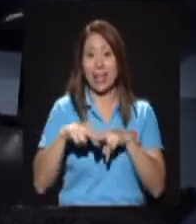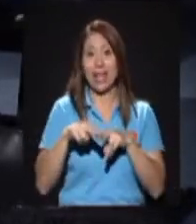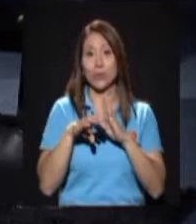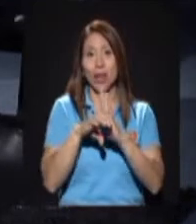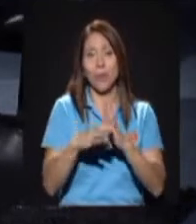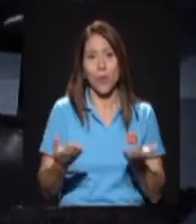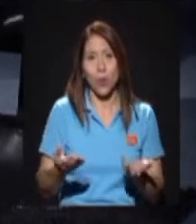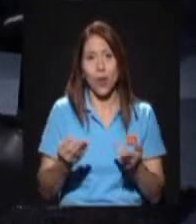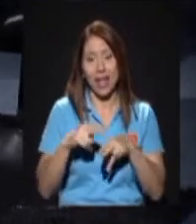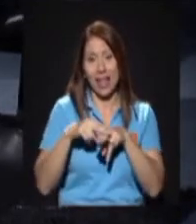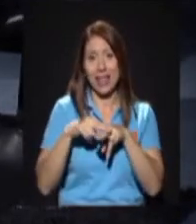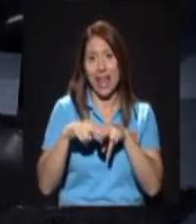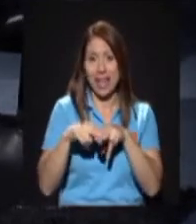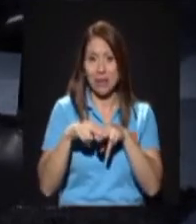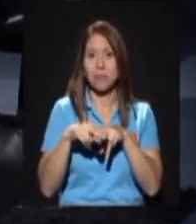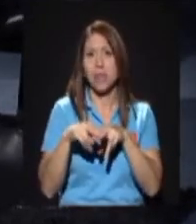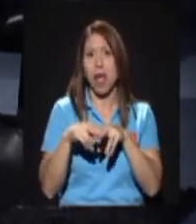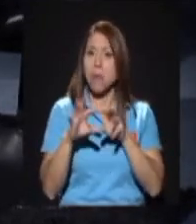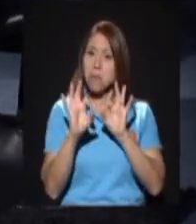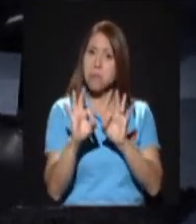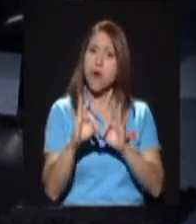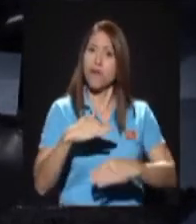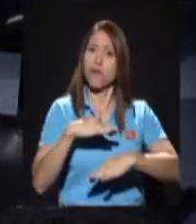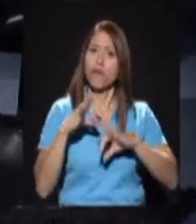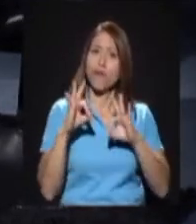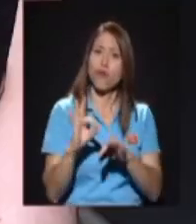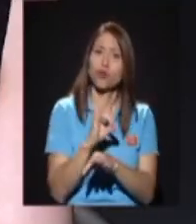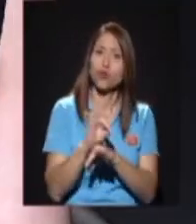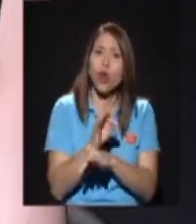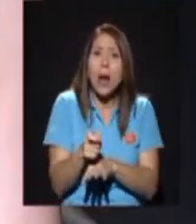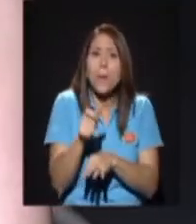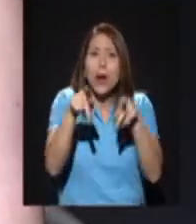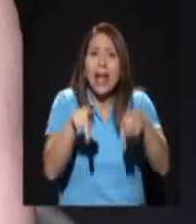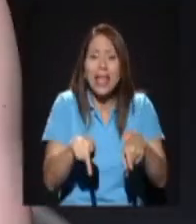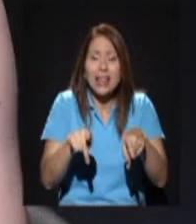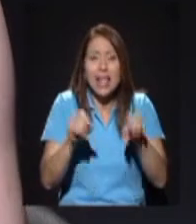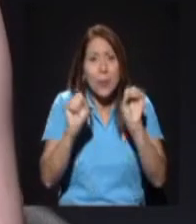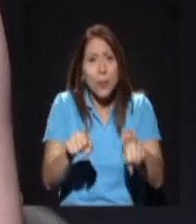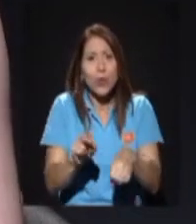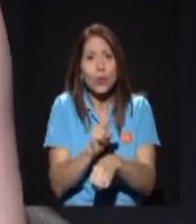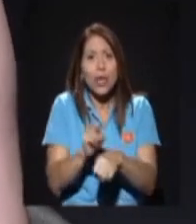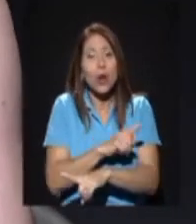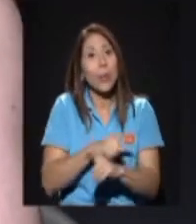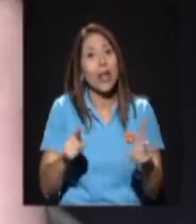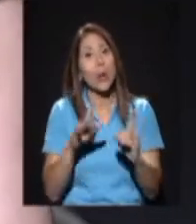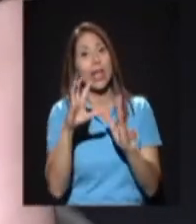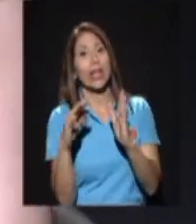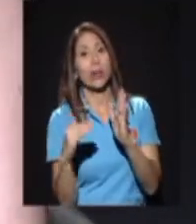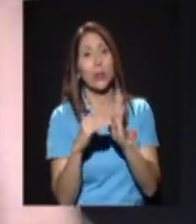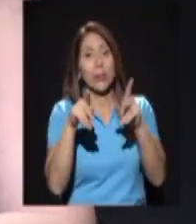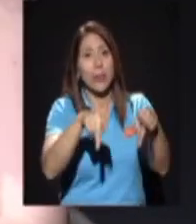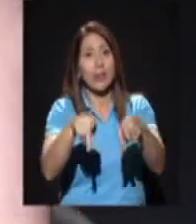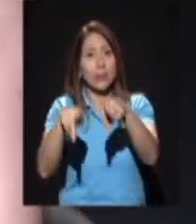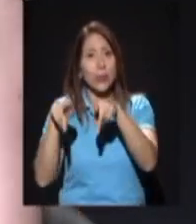de eso, le funciona a una poquita gente que es capaz de usarlo, pero dado que el 500.000 de personas que